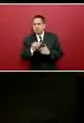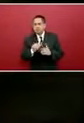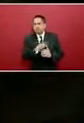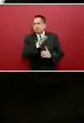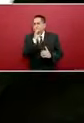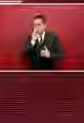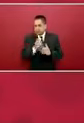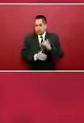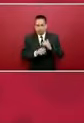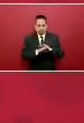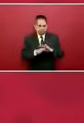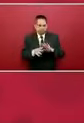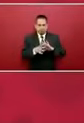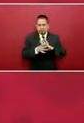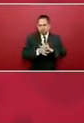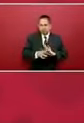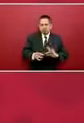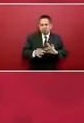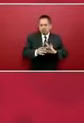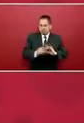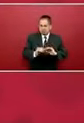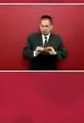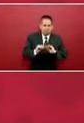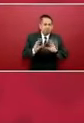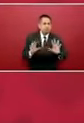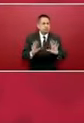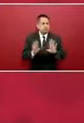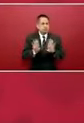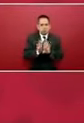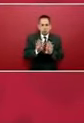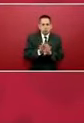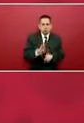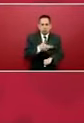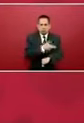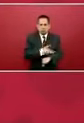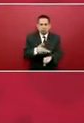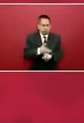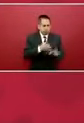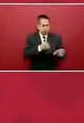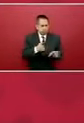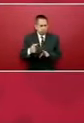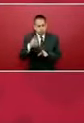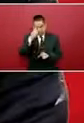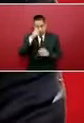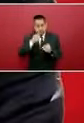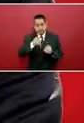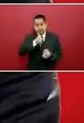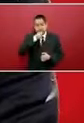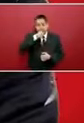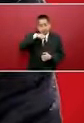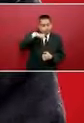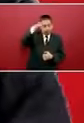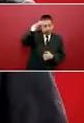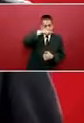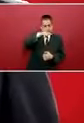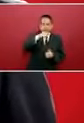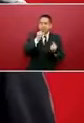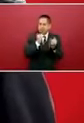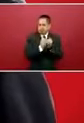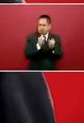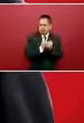de definir el mecanismo en el caso de adultos mayores,